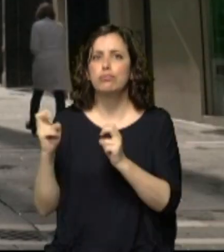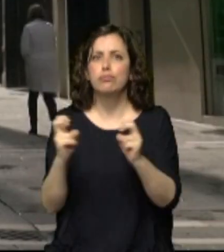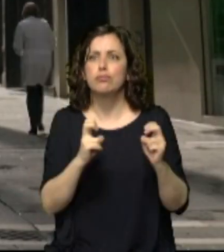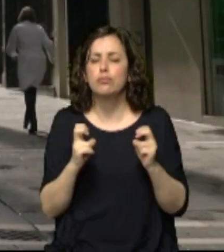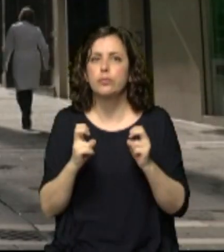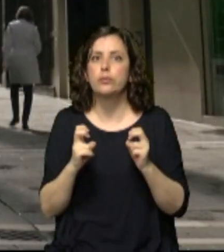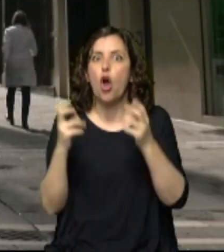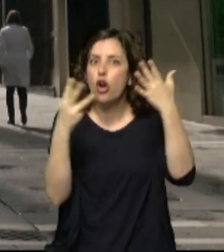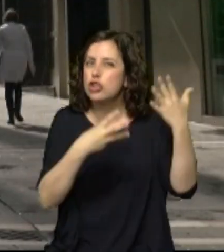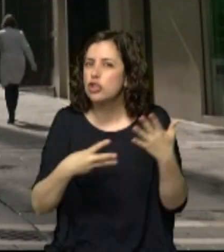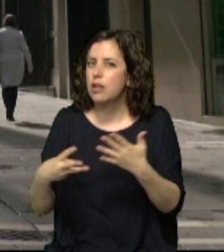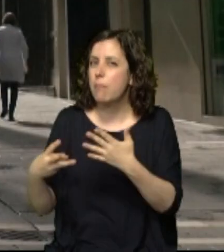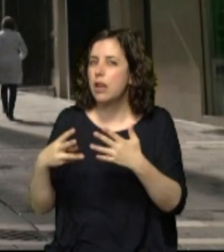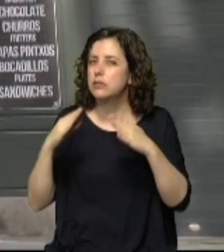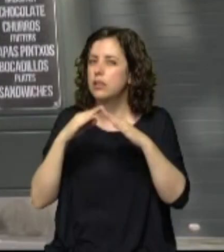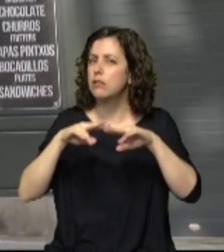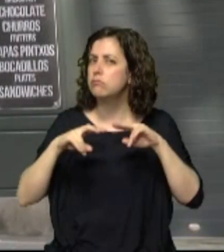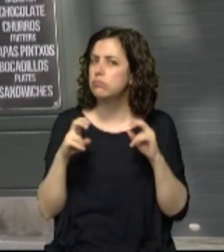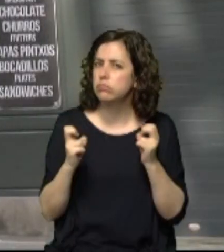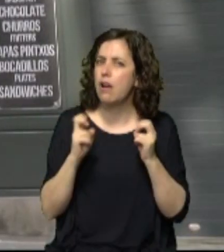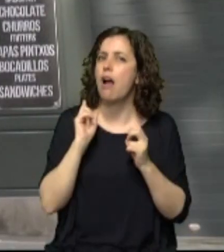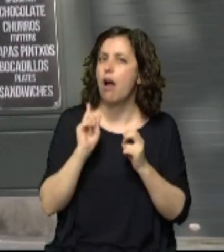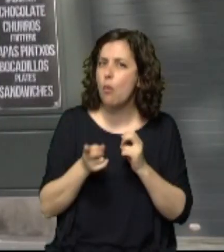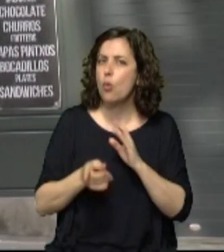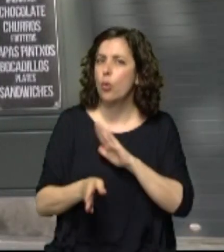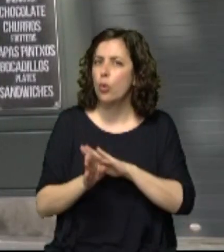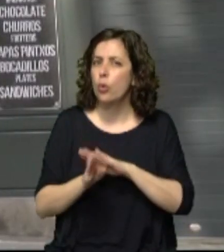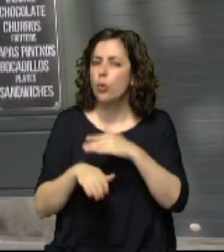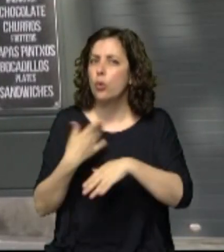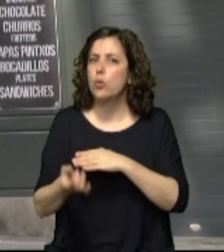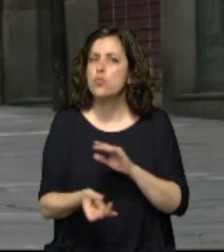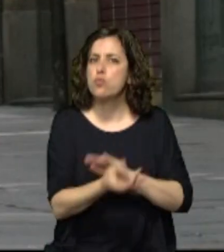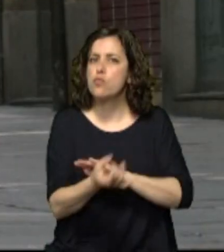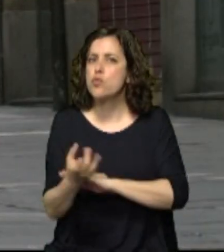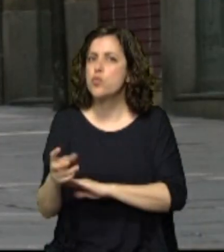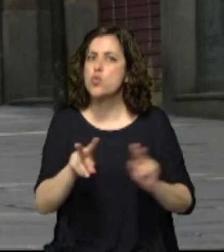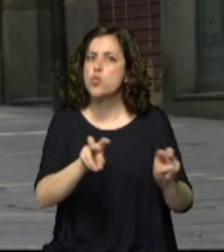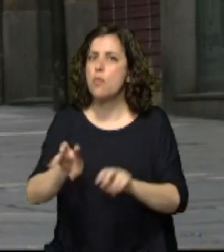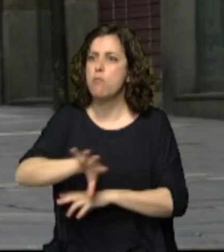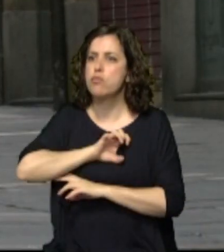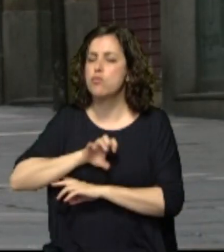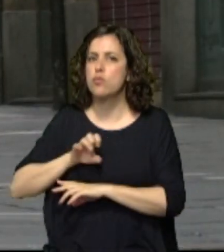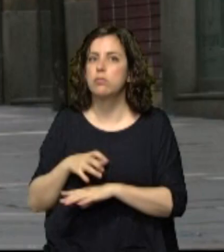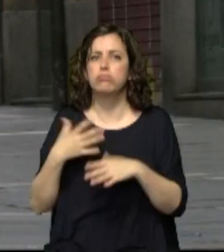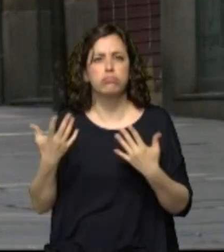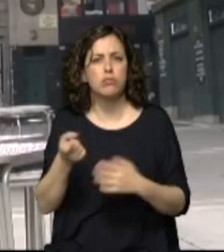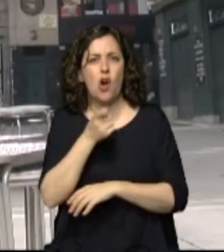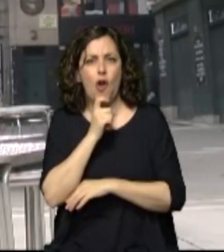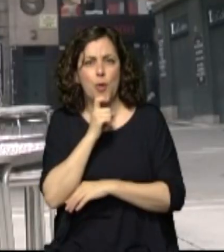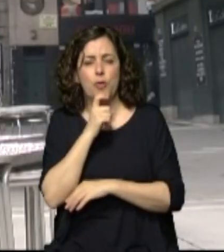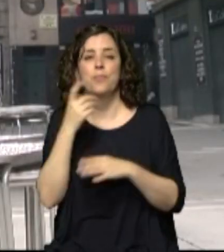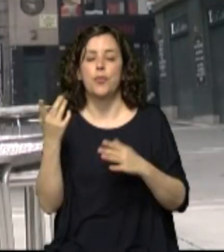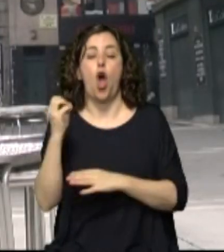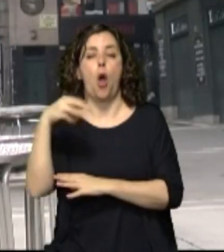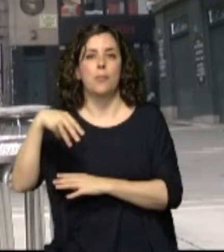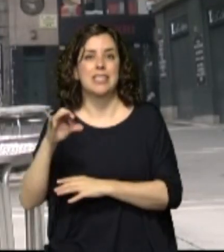de 8 semanas de confinamiento se siguen produciendo contagios de coronavirus? Esta es la línea de investigación que le propone la OMS a